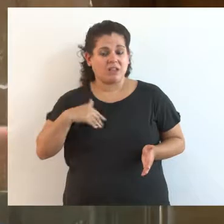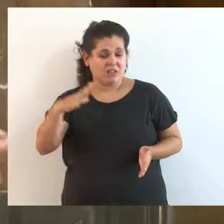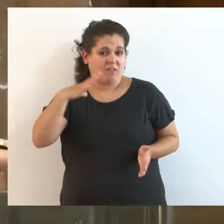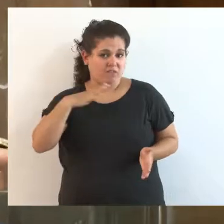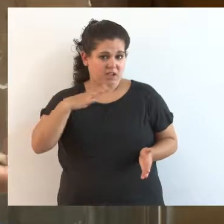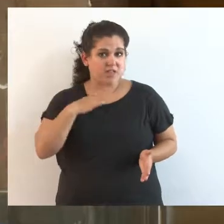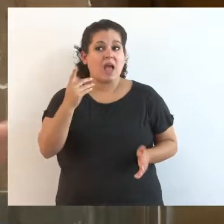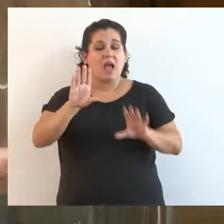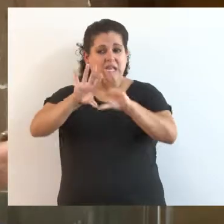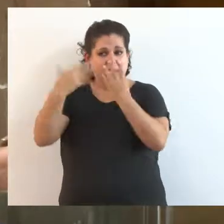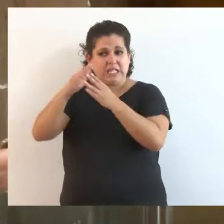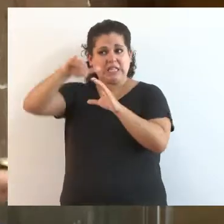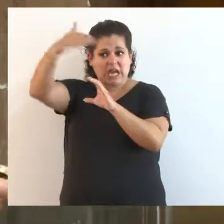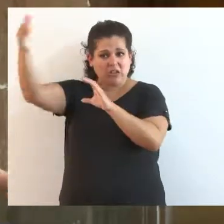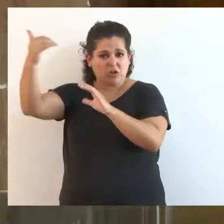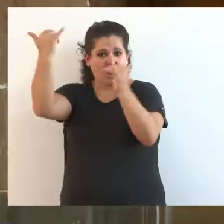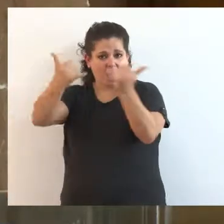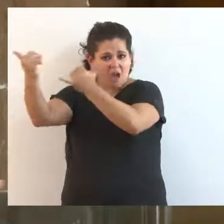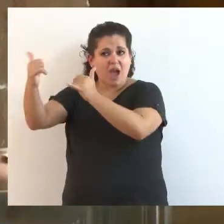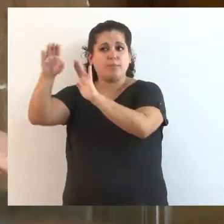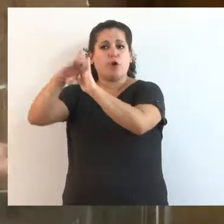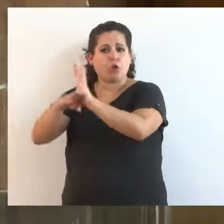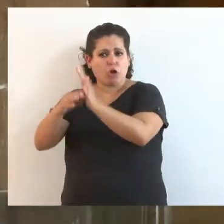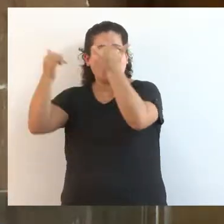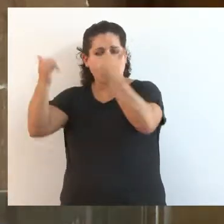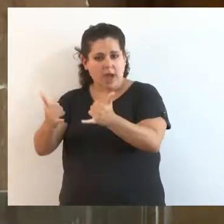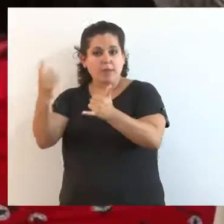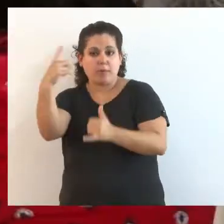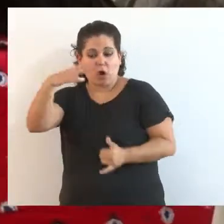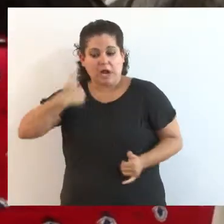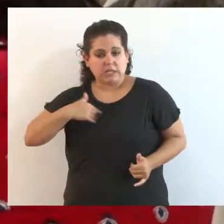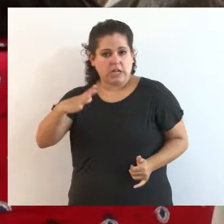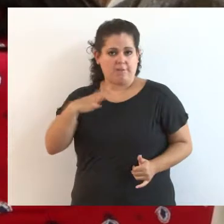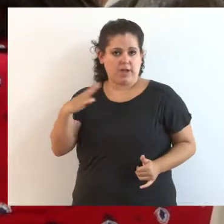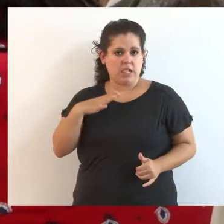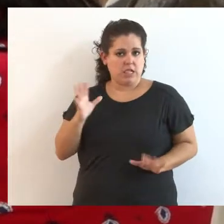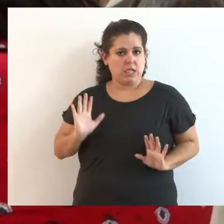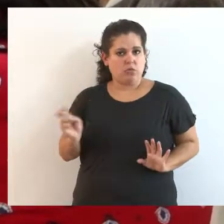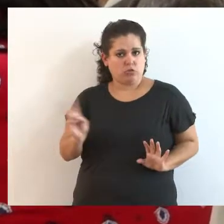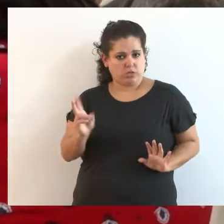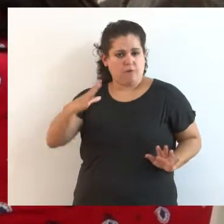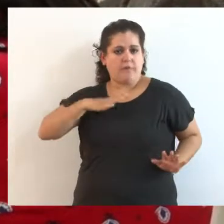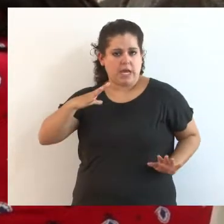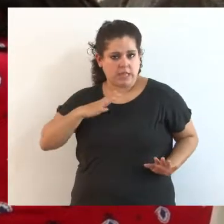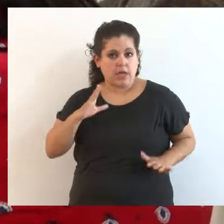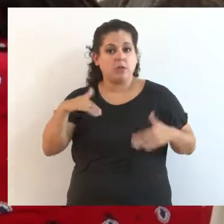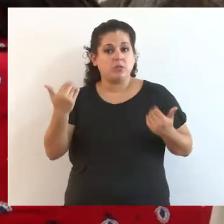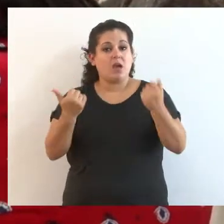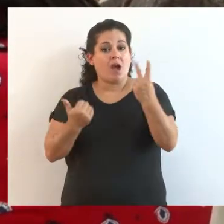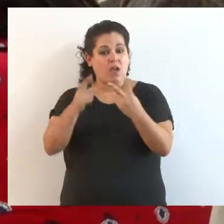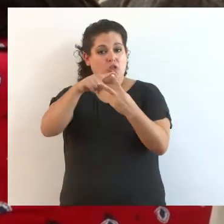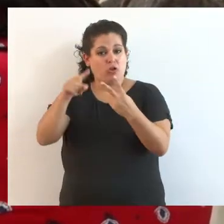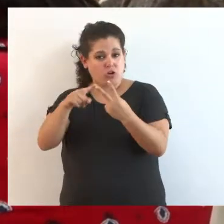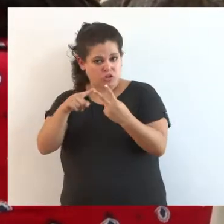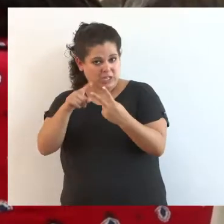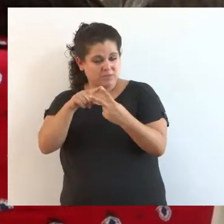aun cuando ya a nivel internacional haya de un protocolo de adopción internacional, Argentina todavía no lo habilitó. Entonces, pero hay